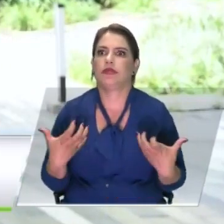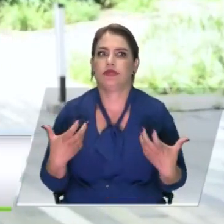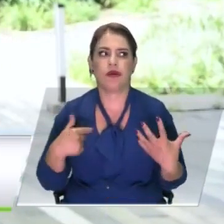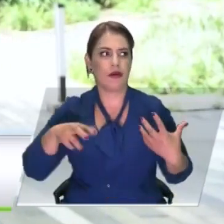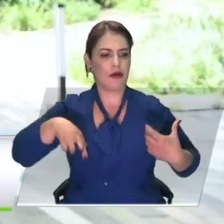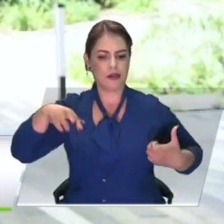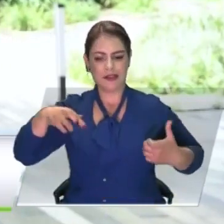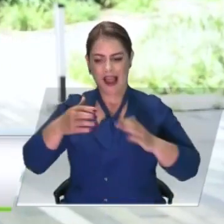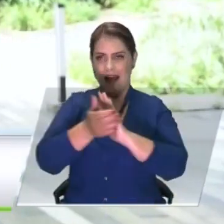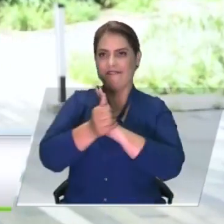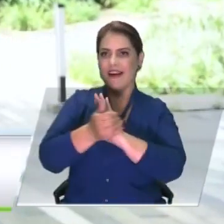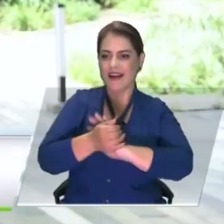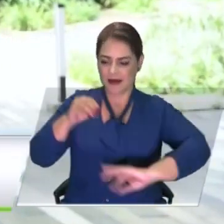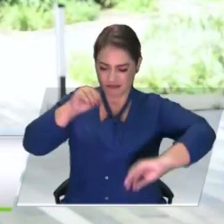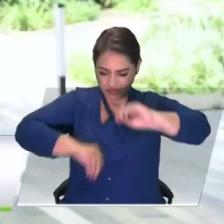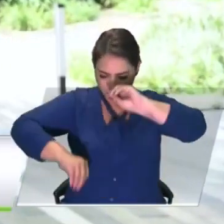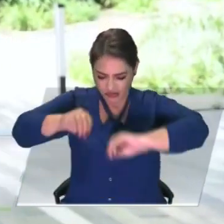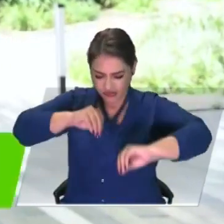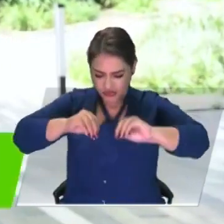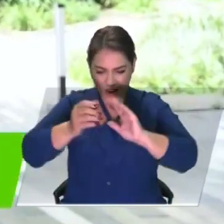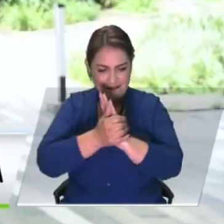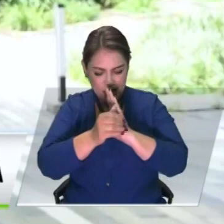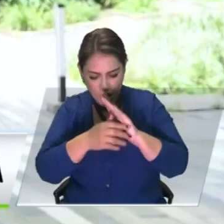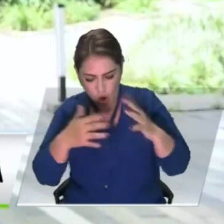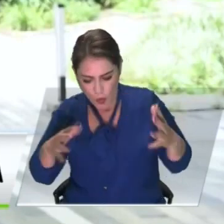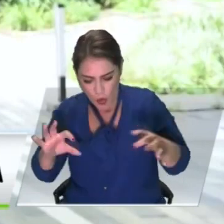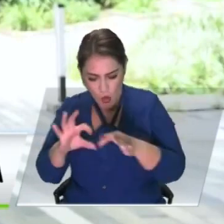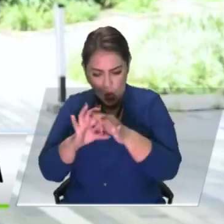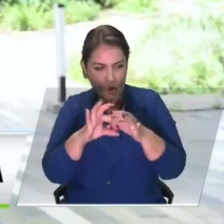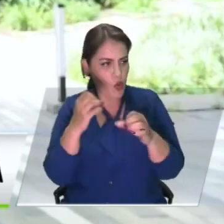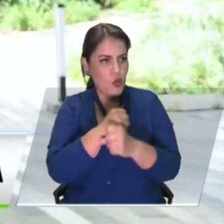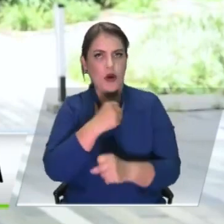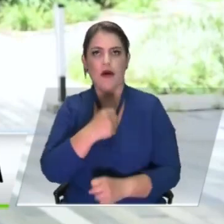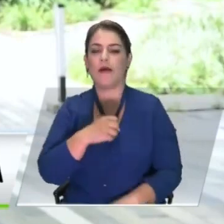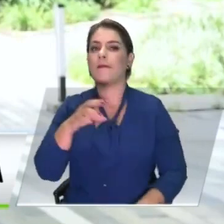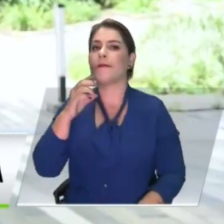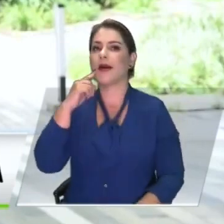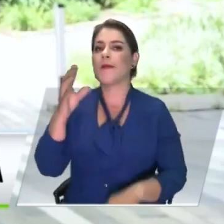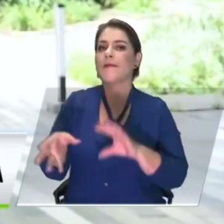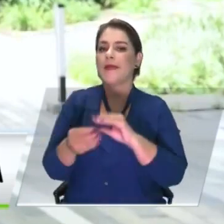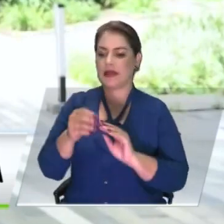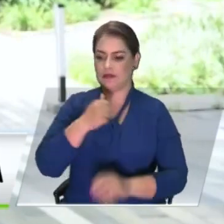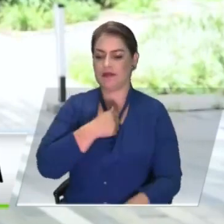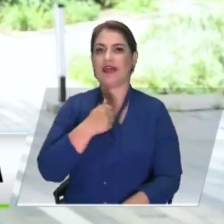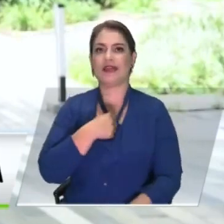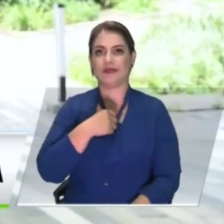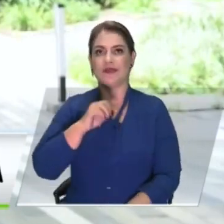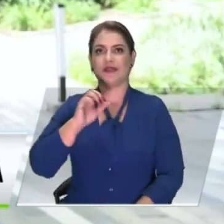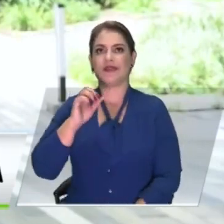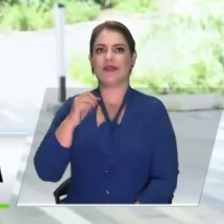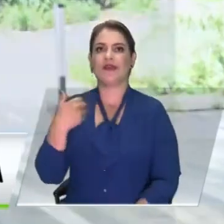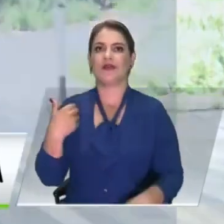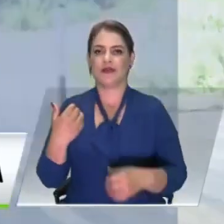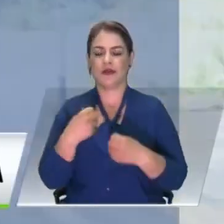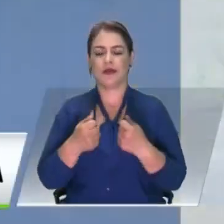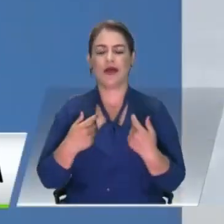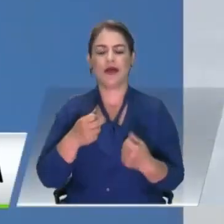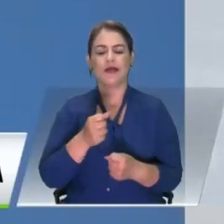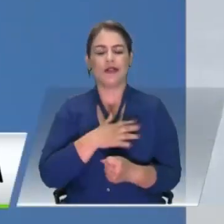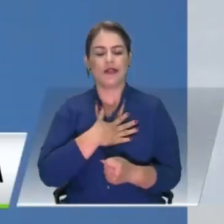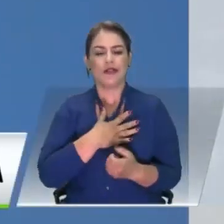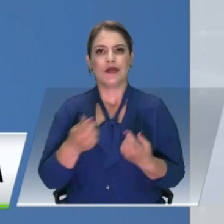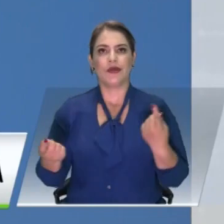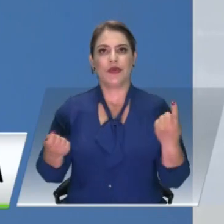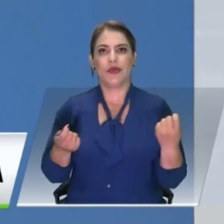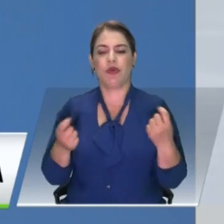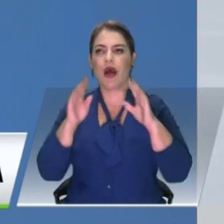nuestras habilidades técnicas y nuestra capacidad para poder trabajar en equipo, pero también nos retó de manera personal al tener que manejar nuestras emociones para poder